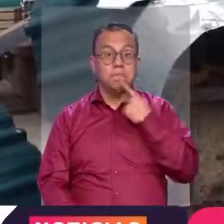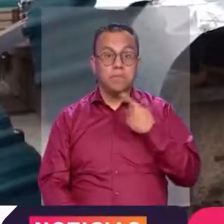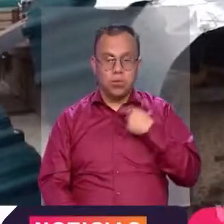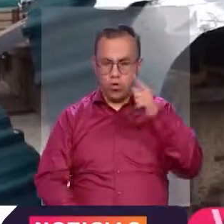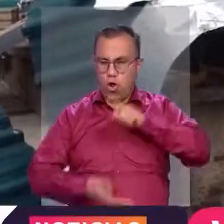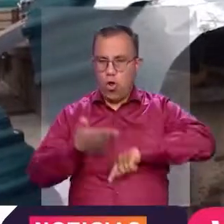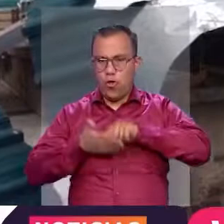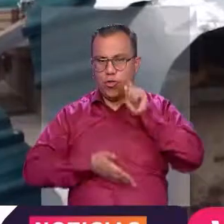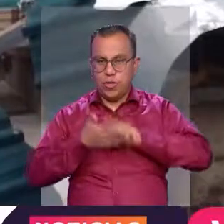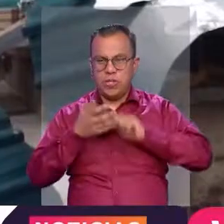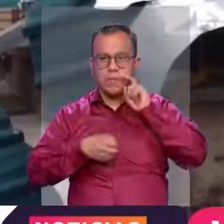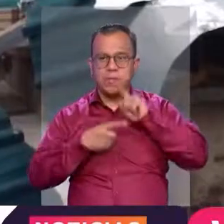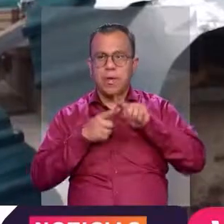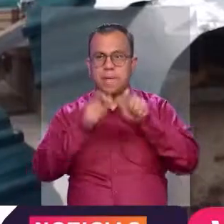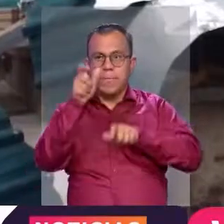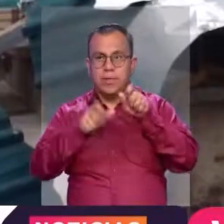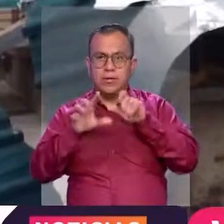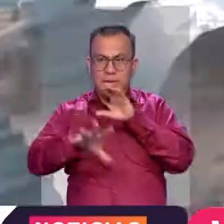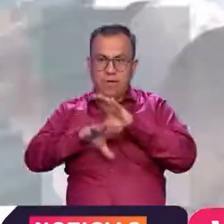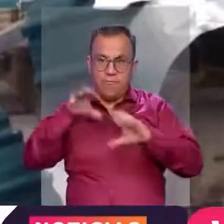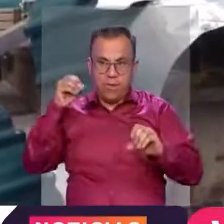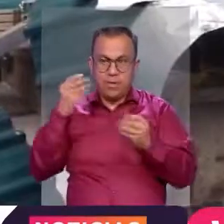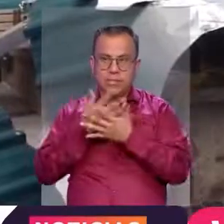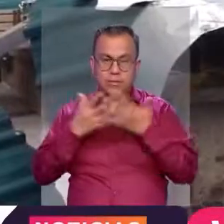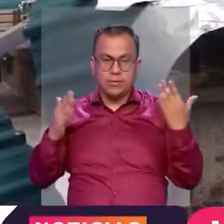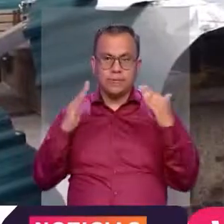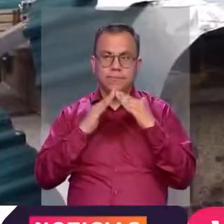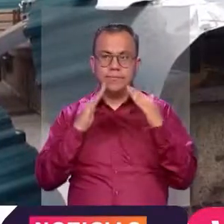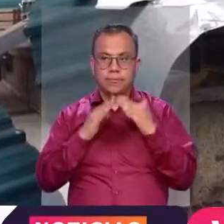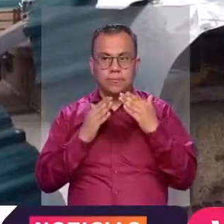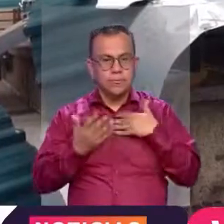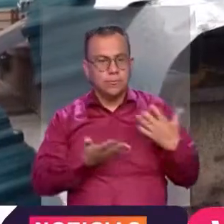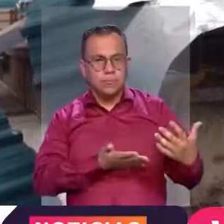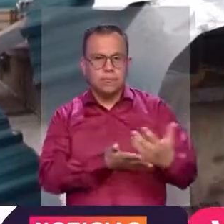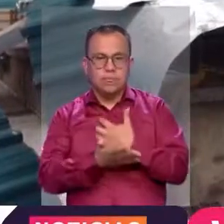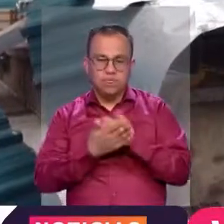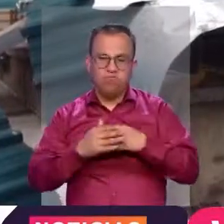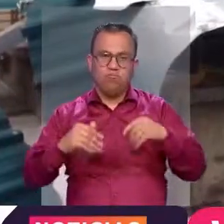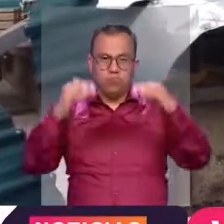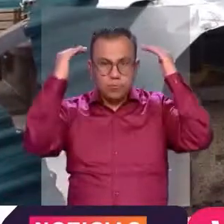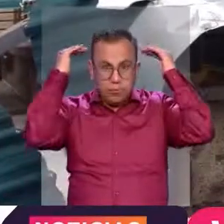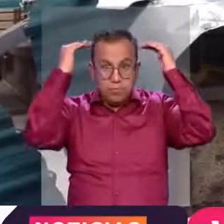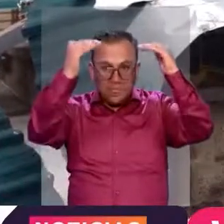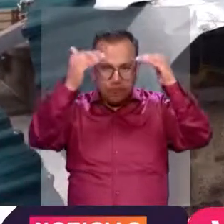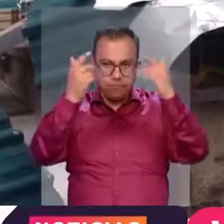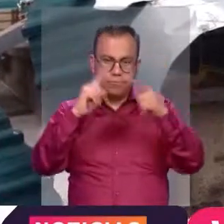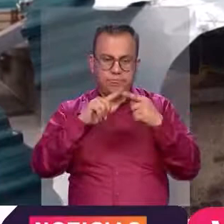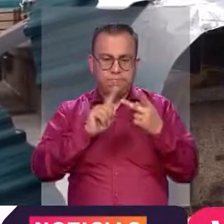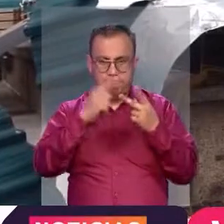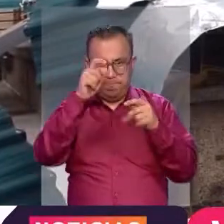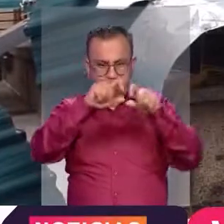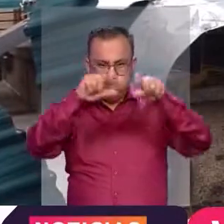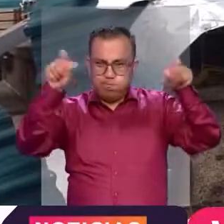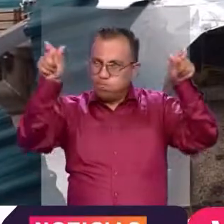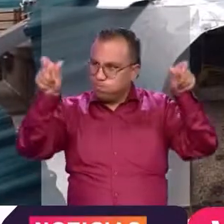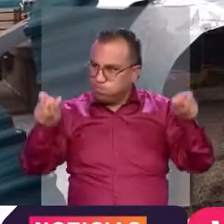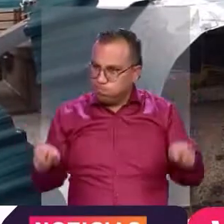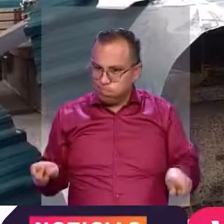esto, para que las personas puedan salir de las casas y estamos recogiendo lo que son tejas, perfiles,